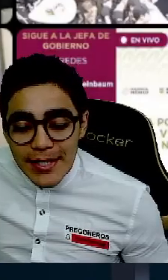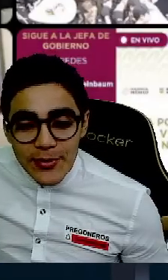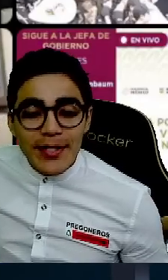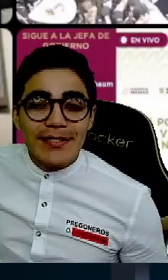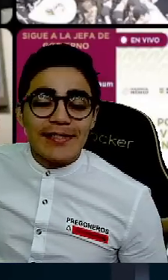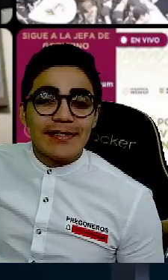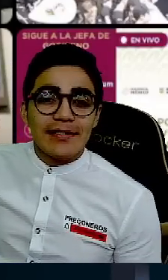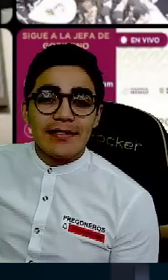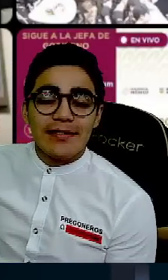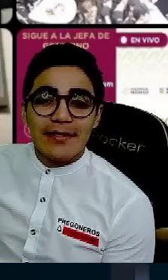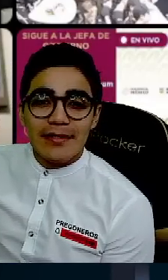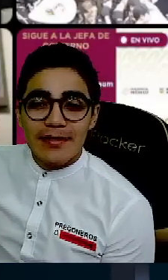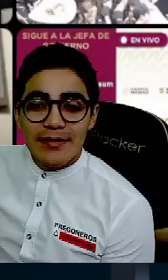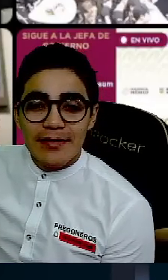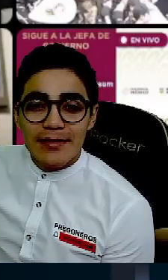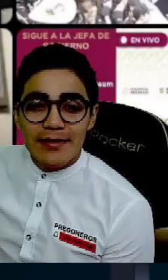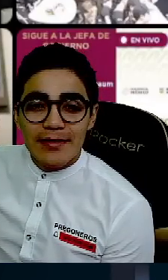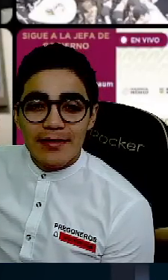Señores,